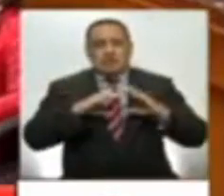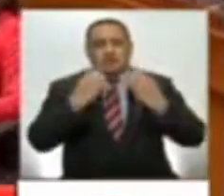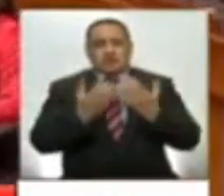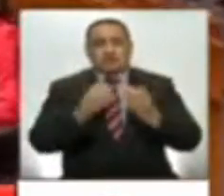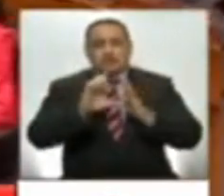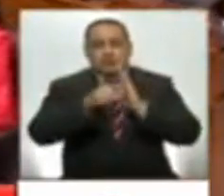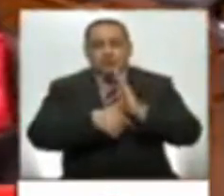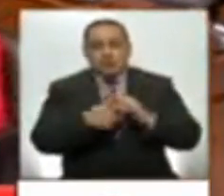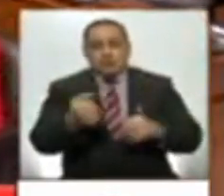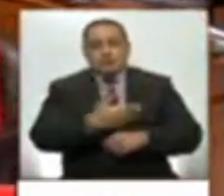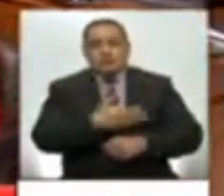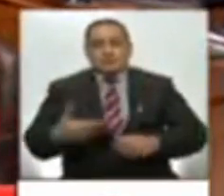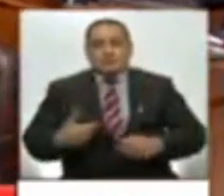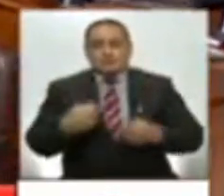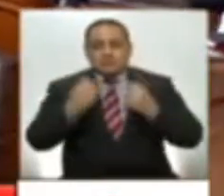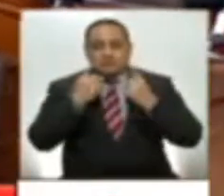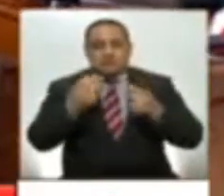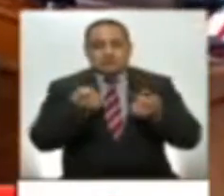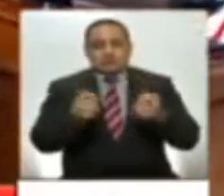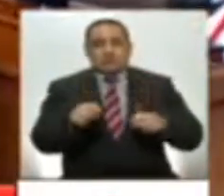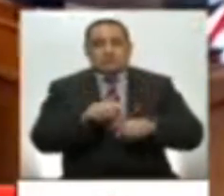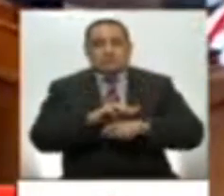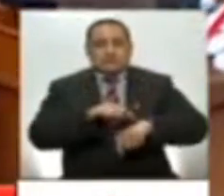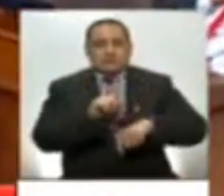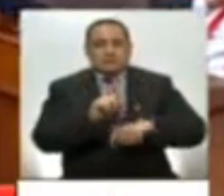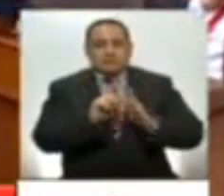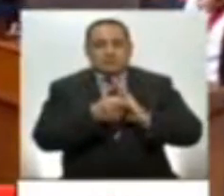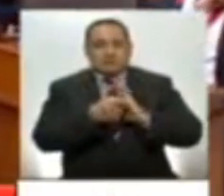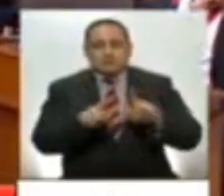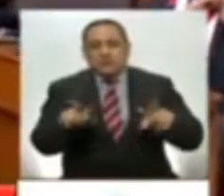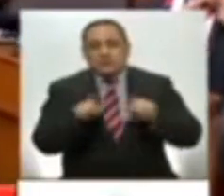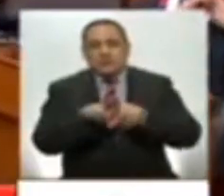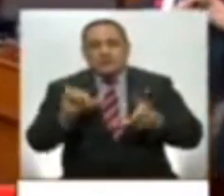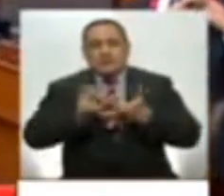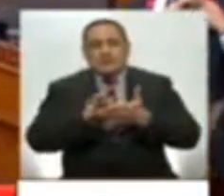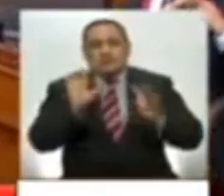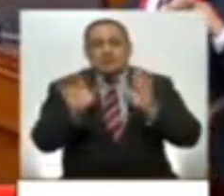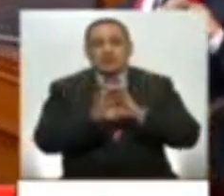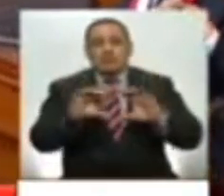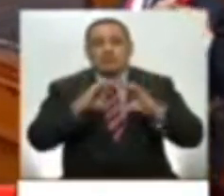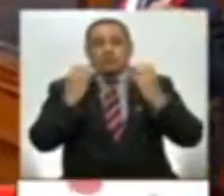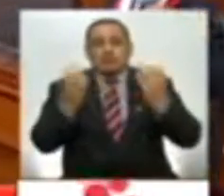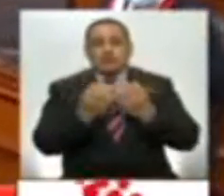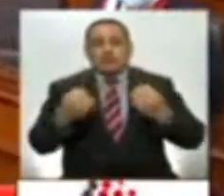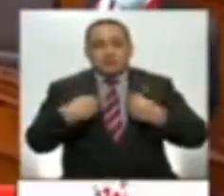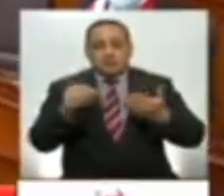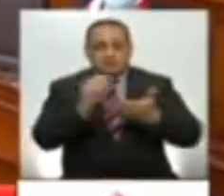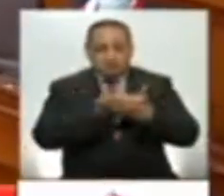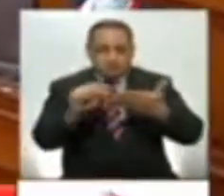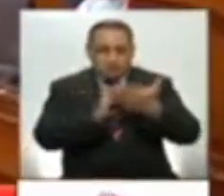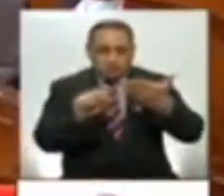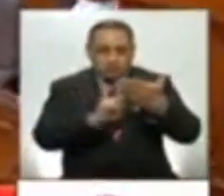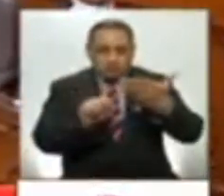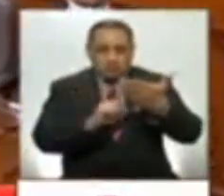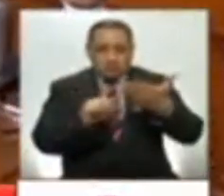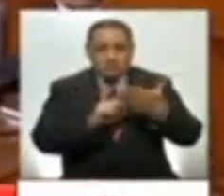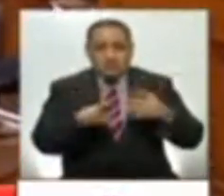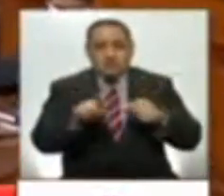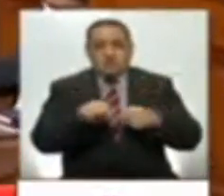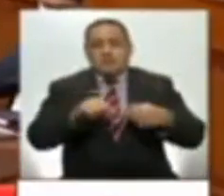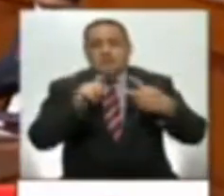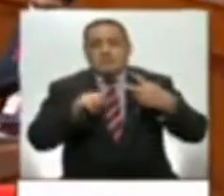Acto seguido, el presidente suspende la sesión por breves minutos a efecto de que los congresistas llenen las cédulas. Inciso